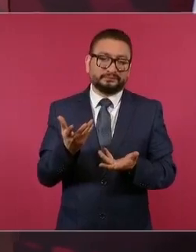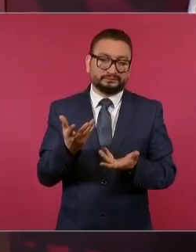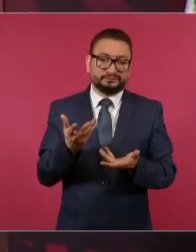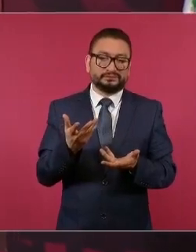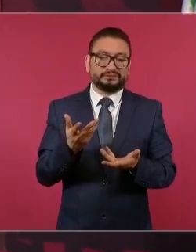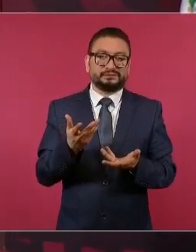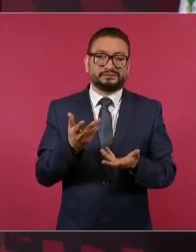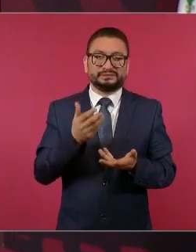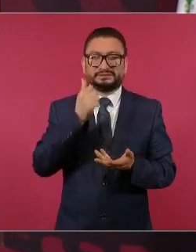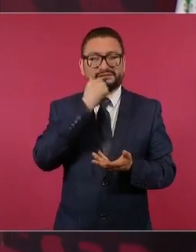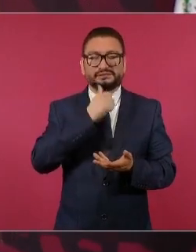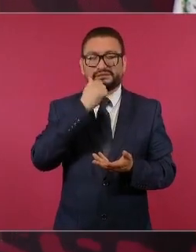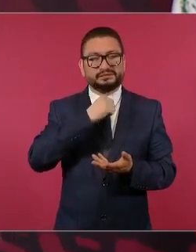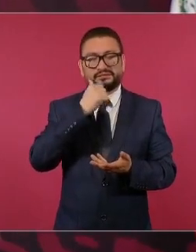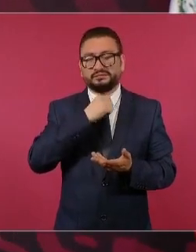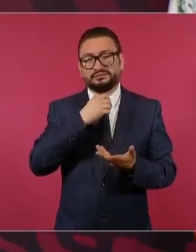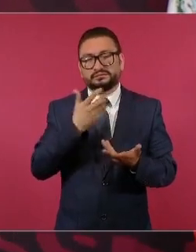Pues no